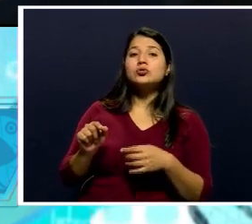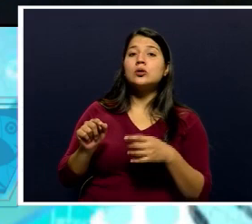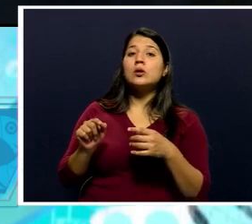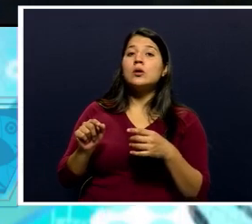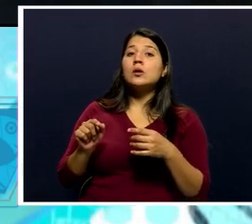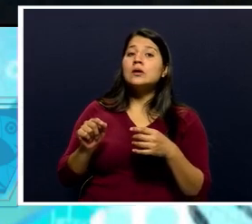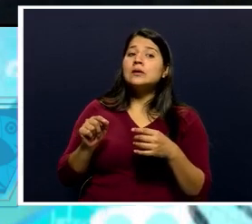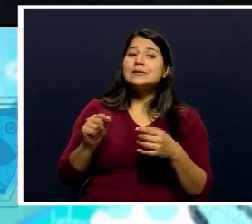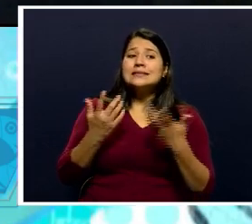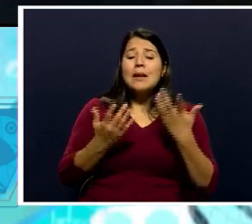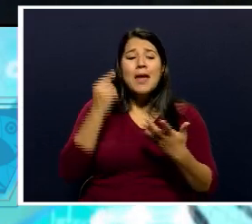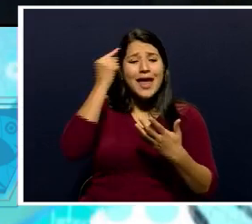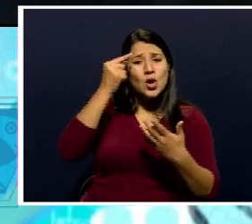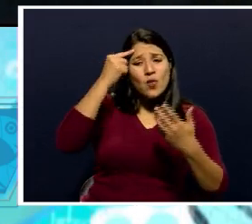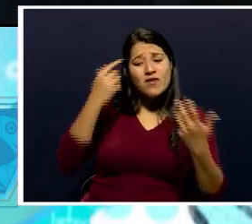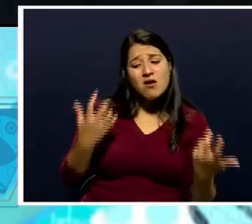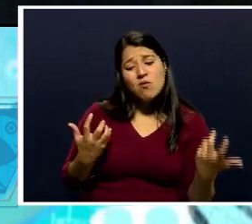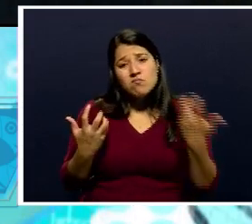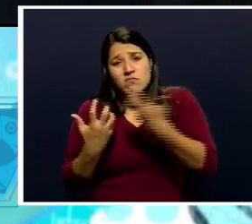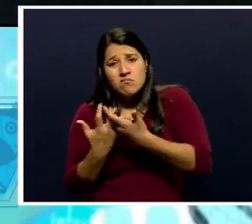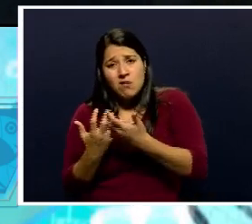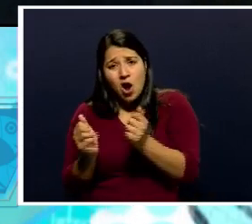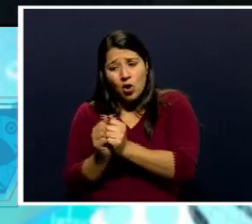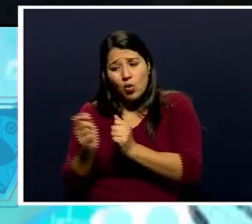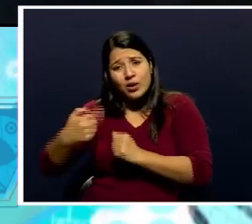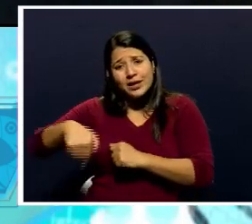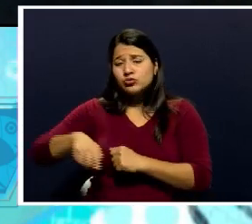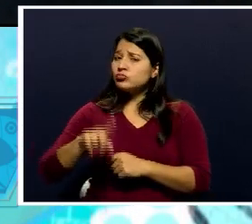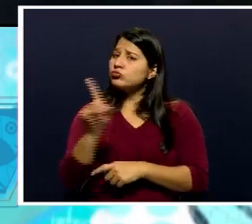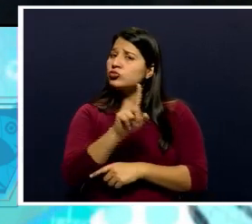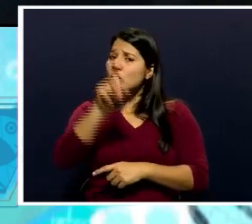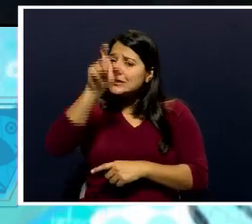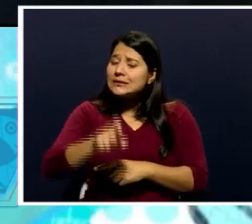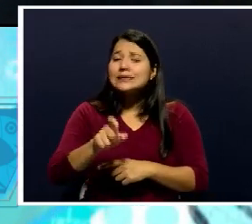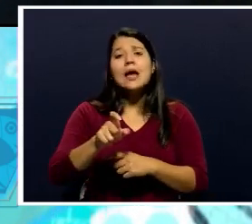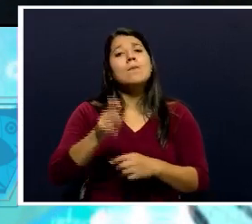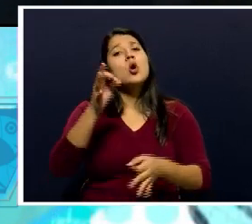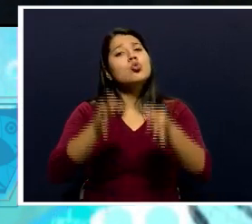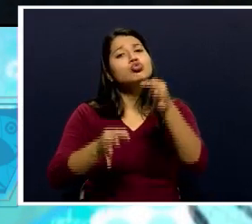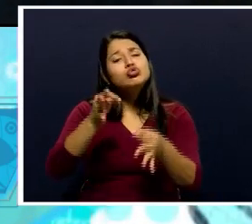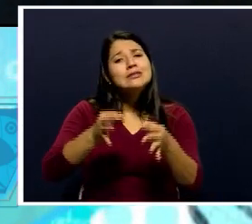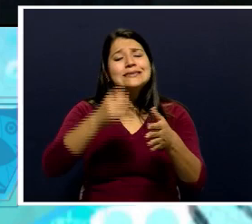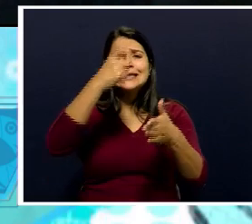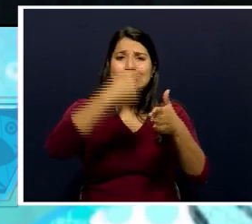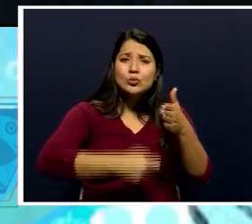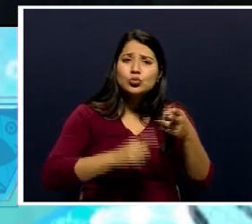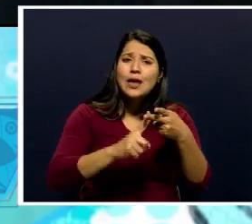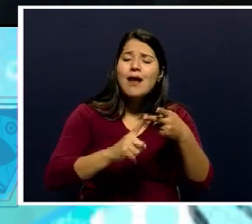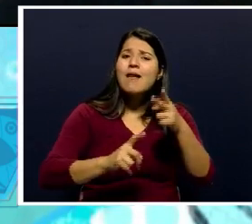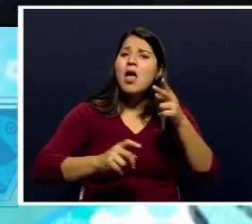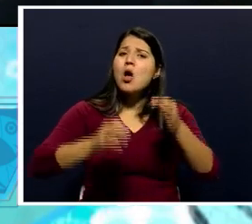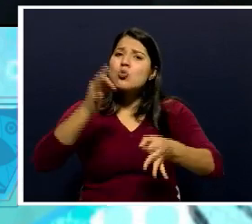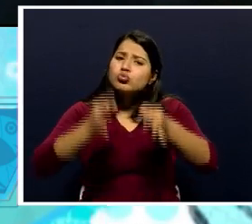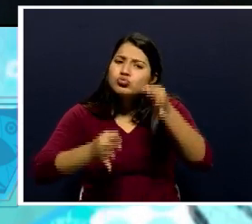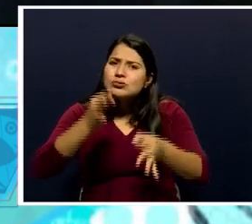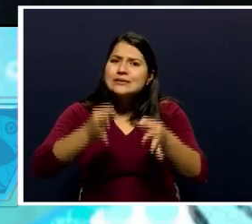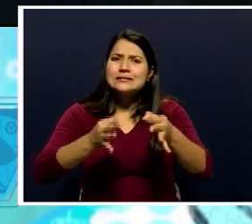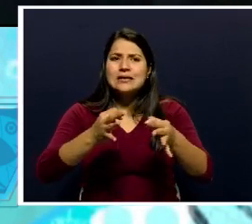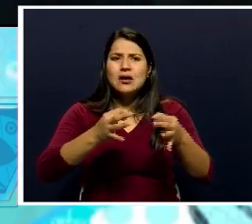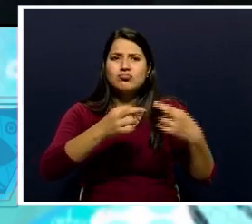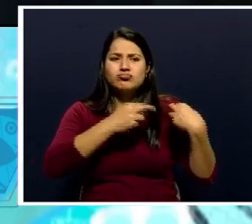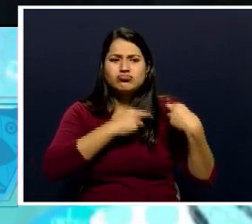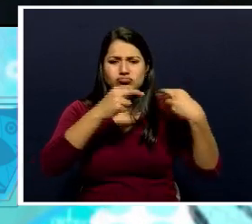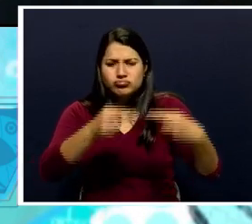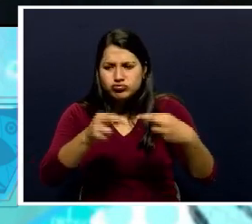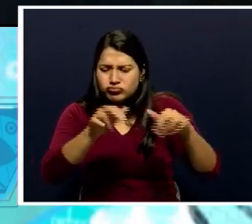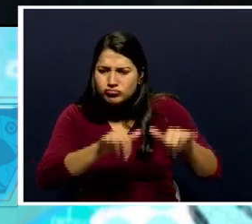amigables por parte del Estado en los últimos 20 años, y tenemos que hablar de justicia tributaria, de justicia distributiva, pero también tenemos que hablar, por